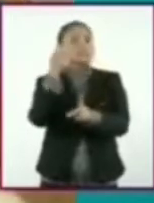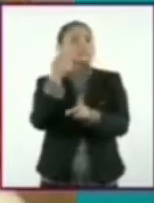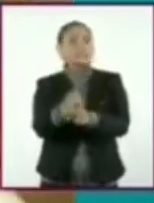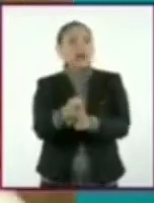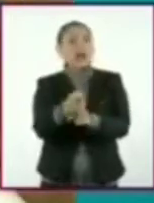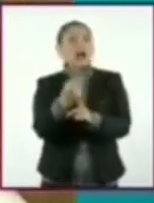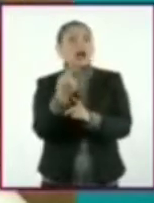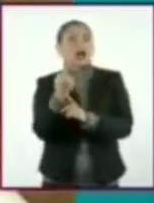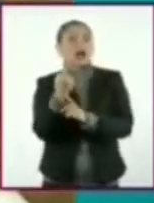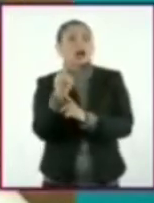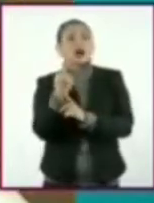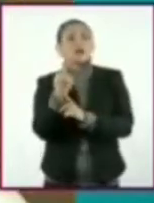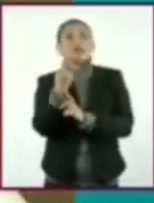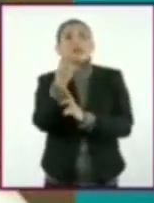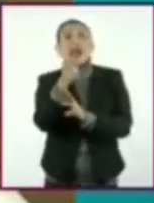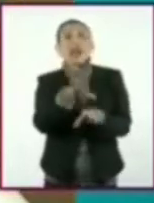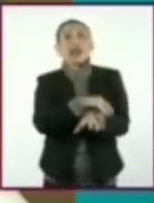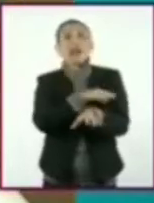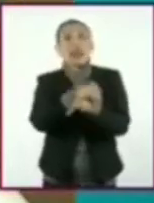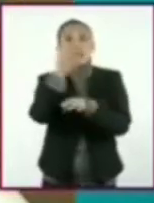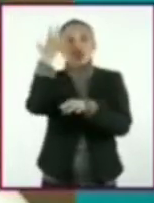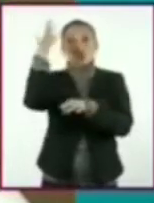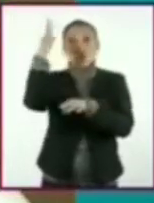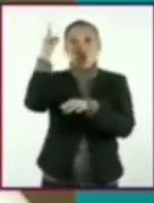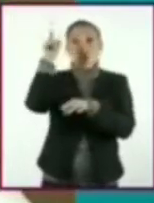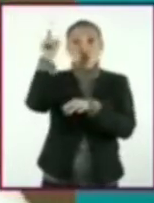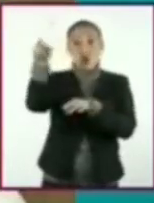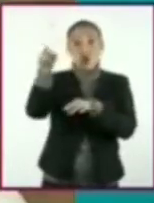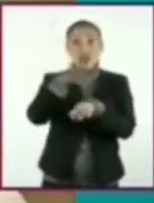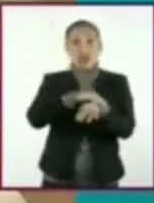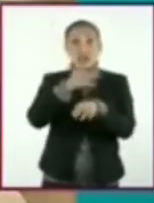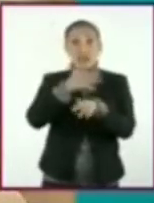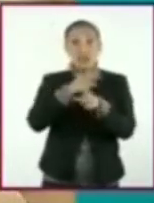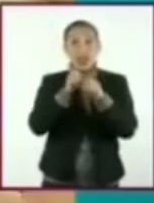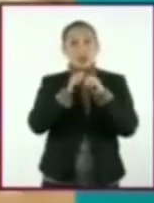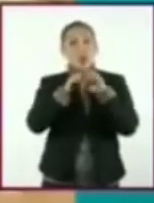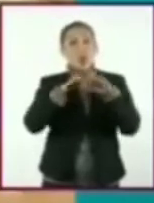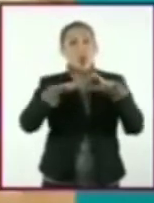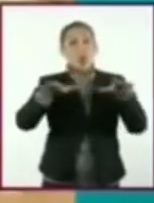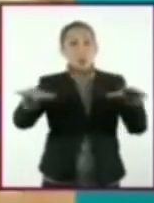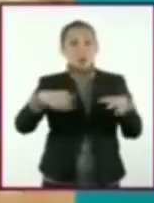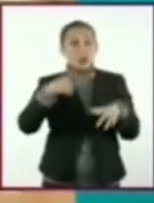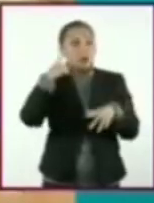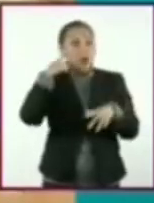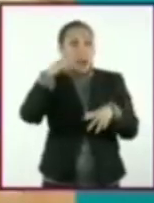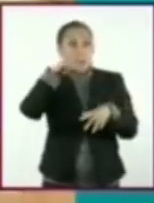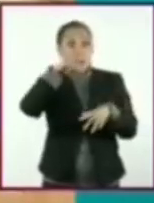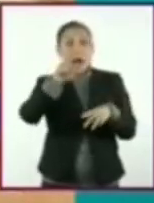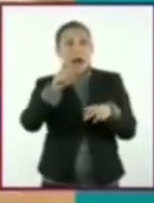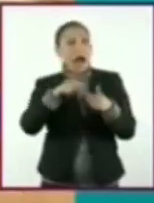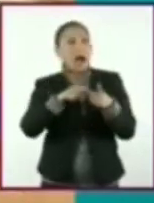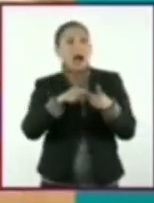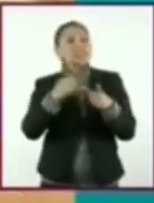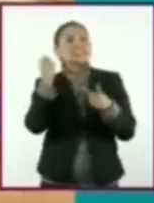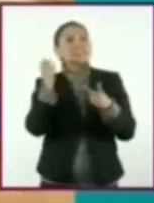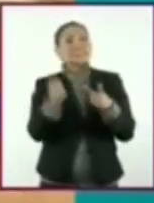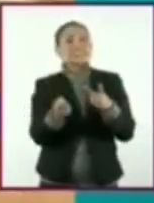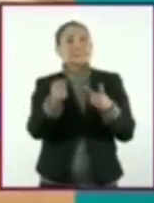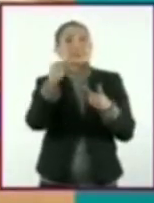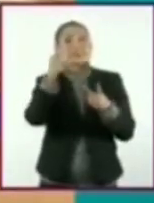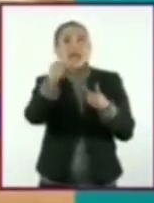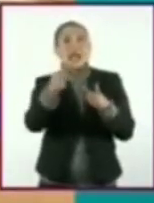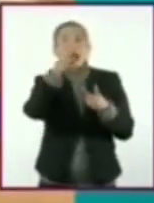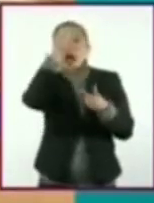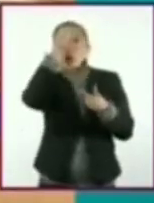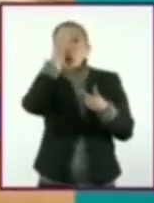refiere a la energía solar. La energía solar es la energía de la expansión. El sonido Ma se refiere a